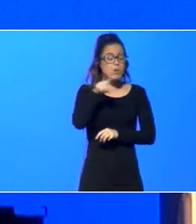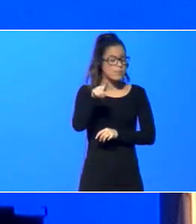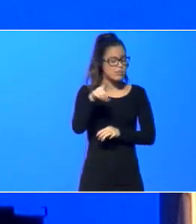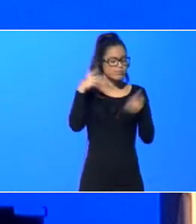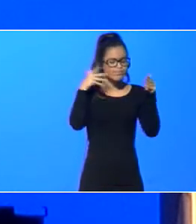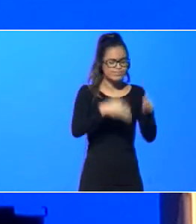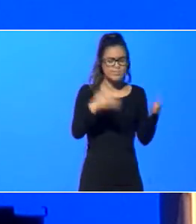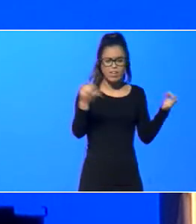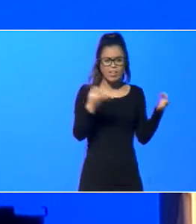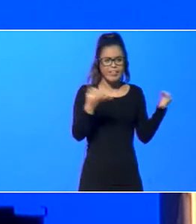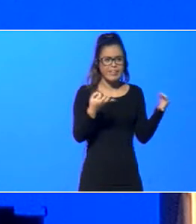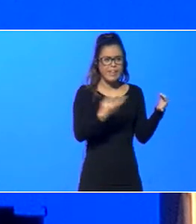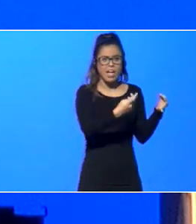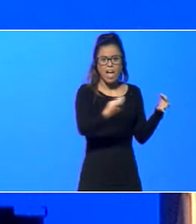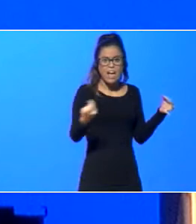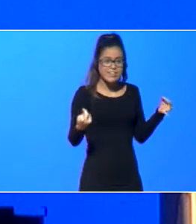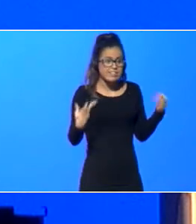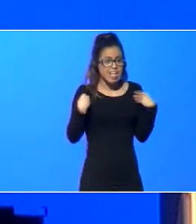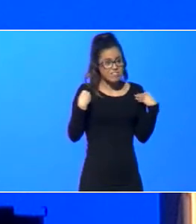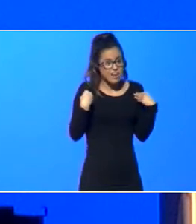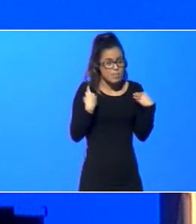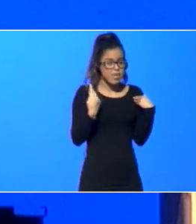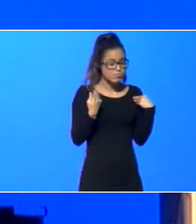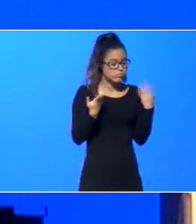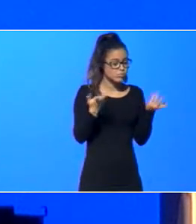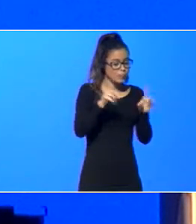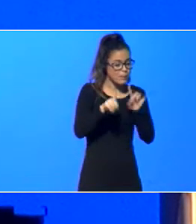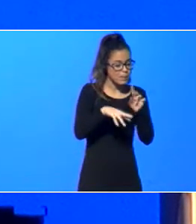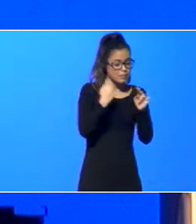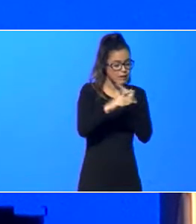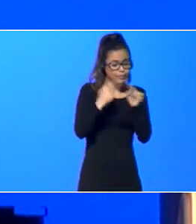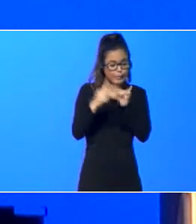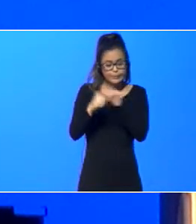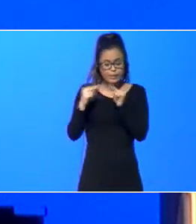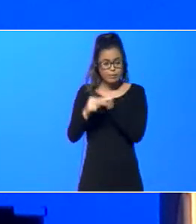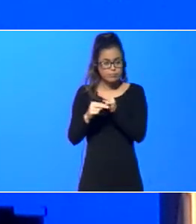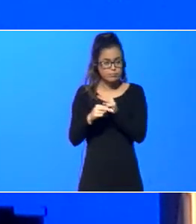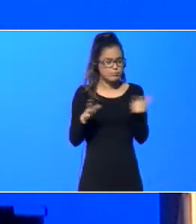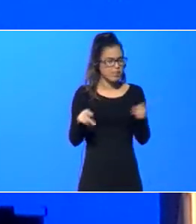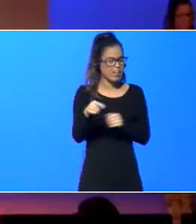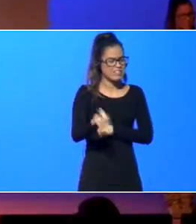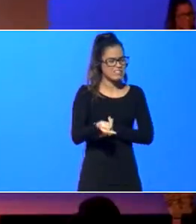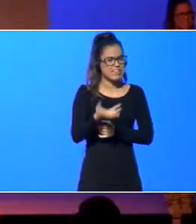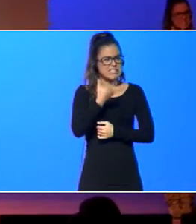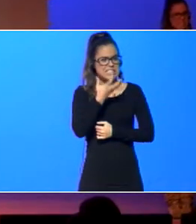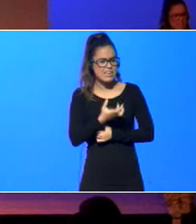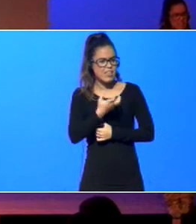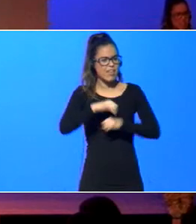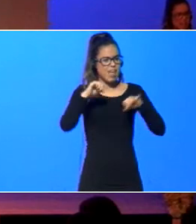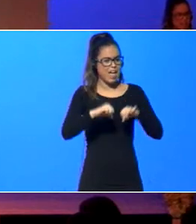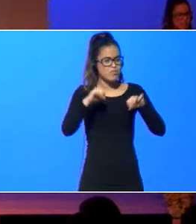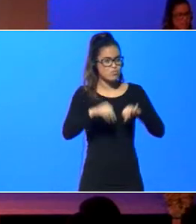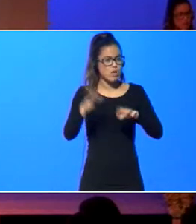en dar respuesta a necesidades de la vida. Se dijo ayer en la diapositiva hacia la edad adulta, antes se llamaban